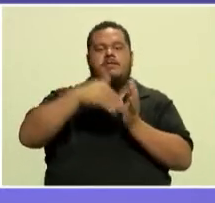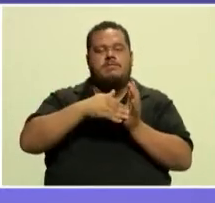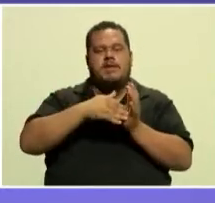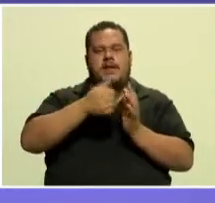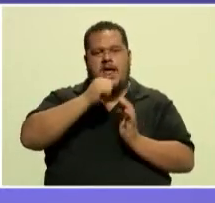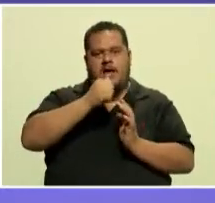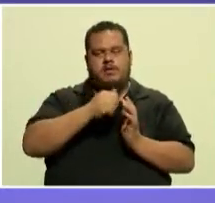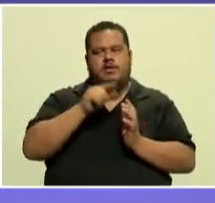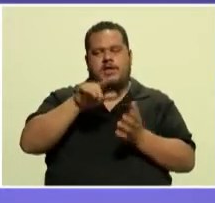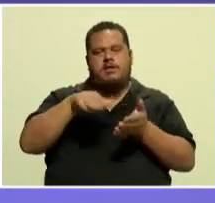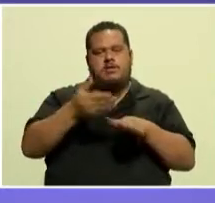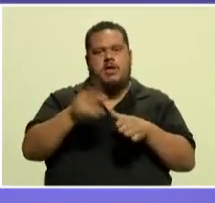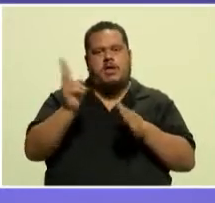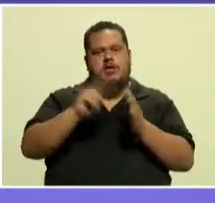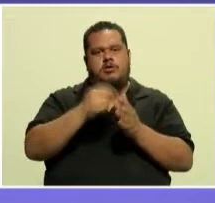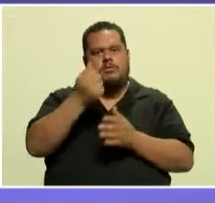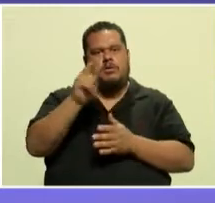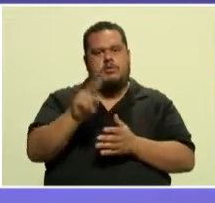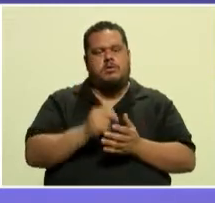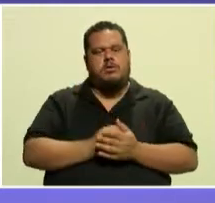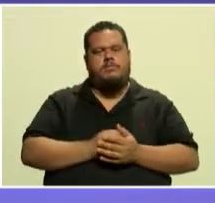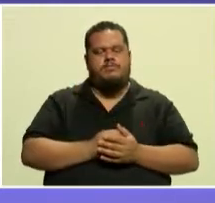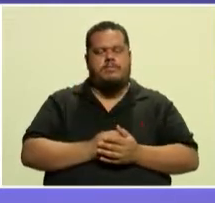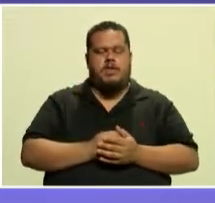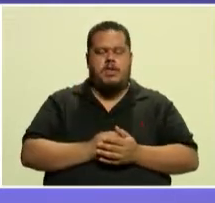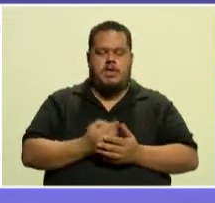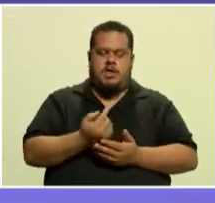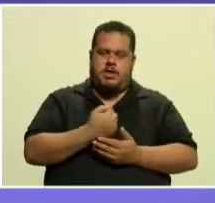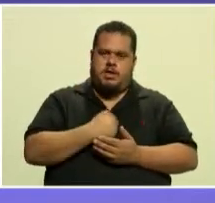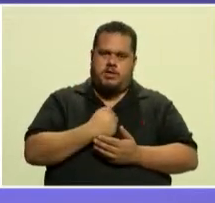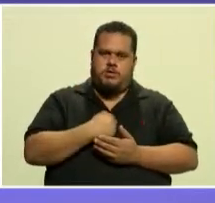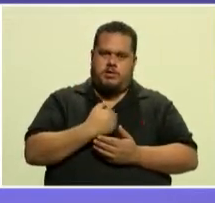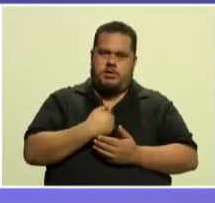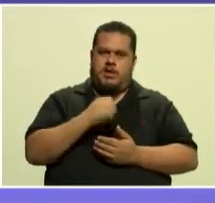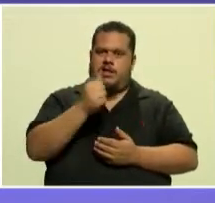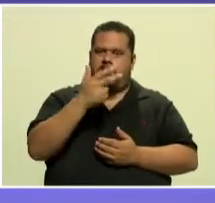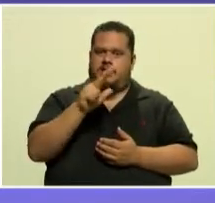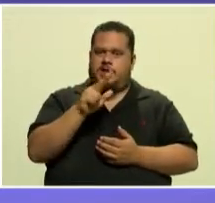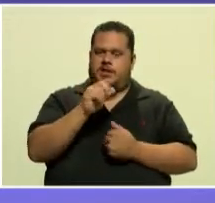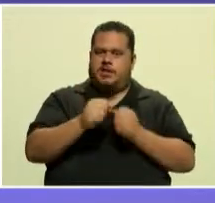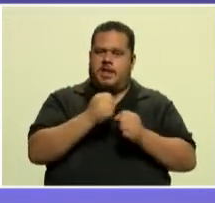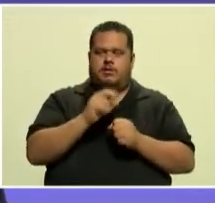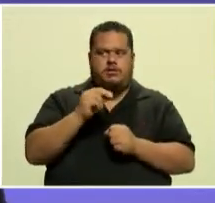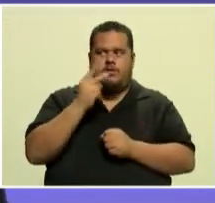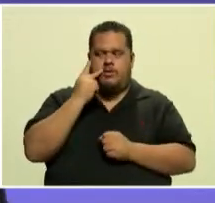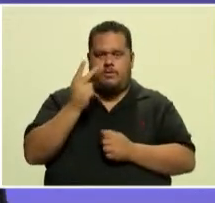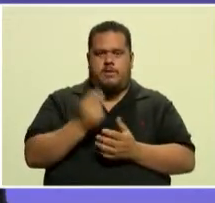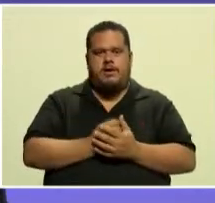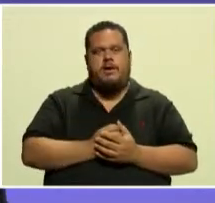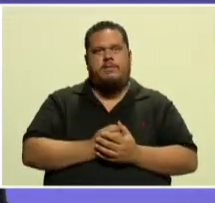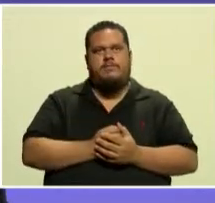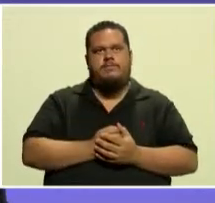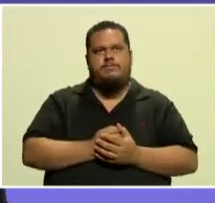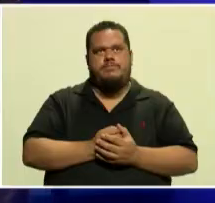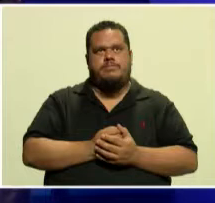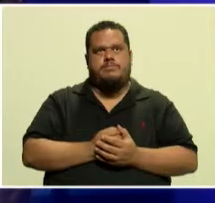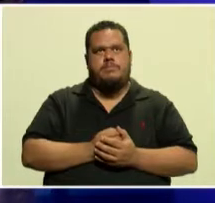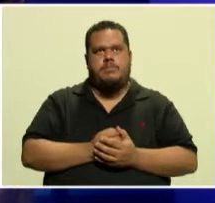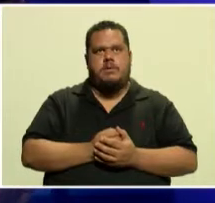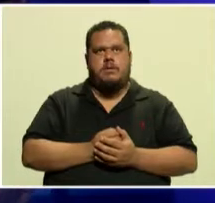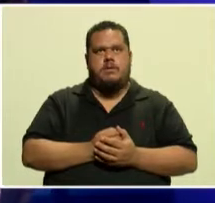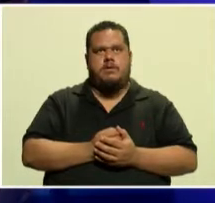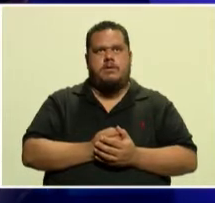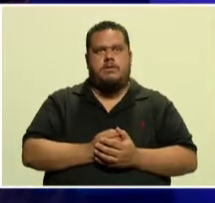en el 2012. Y yo tenía 13 años de no verla y Señor director,